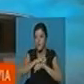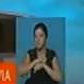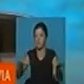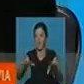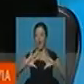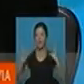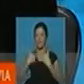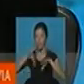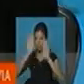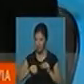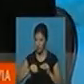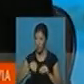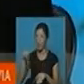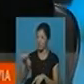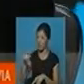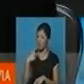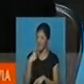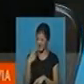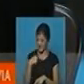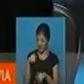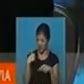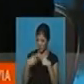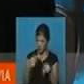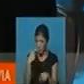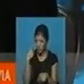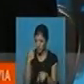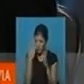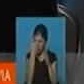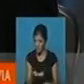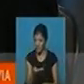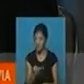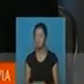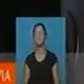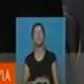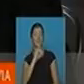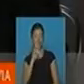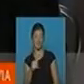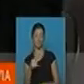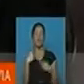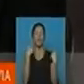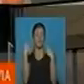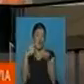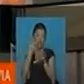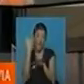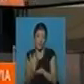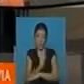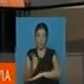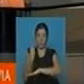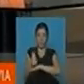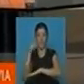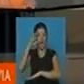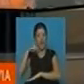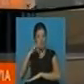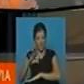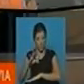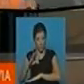sigue, decís? Sí, obviamente sin los niveles de los primer tiempo, claro. Pero obviamente en el contexto del declive de